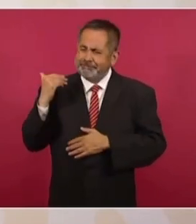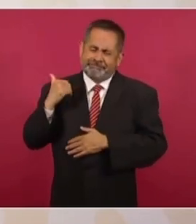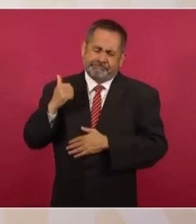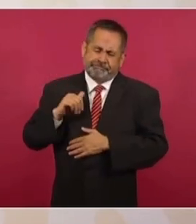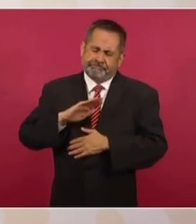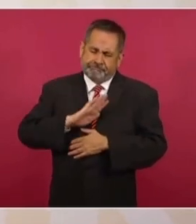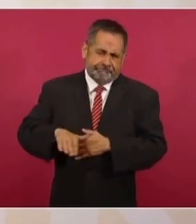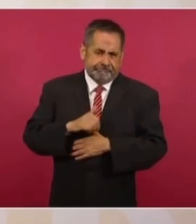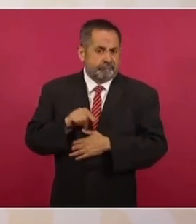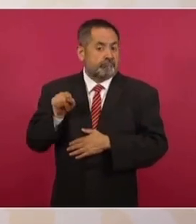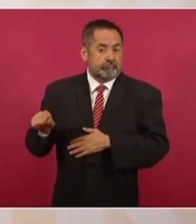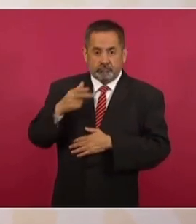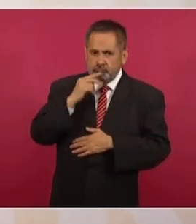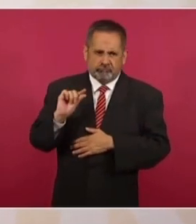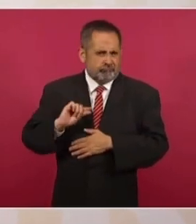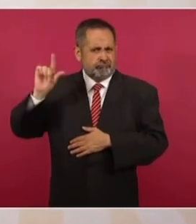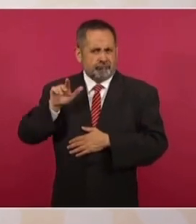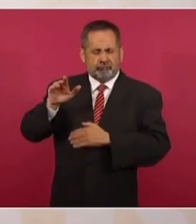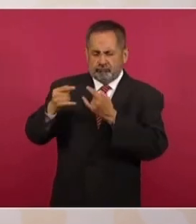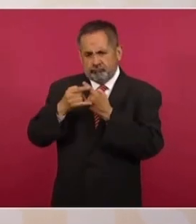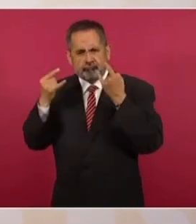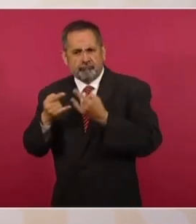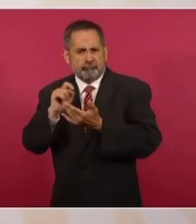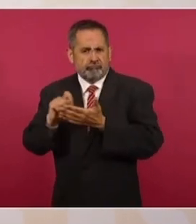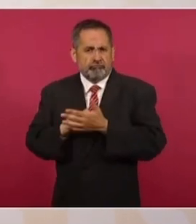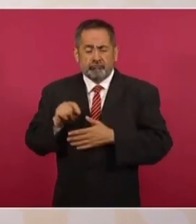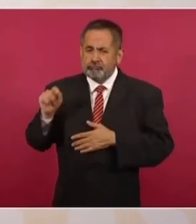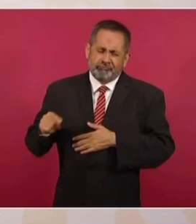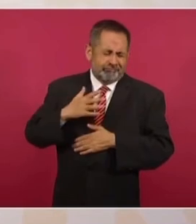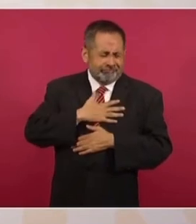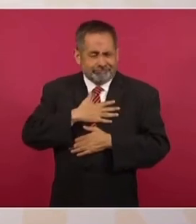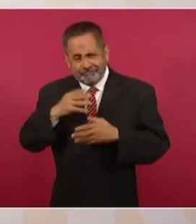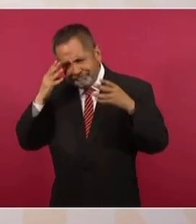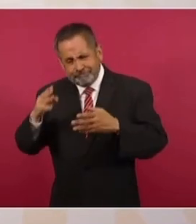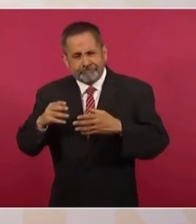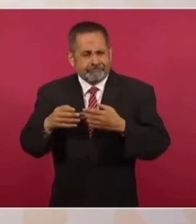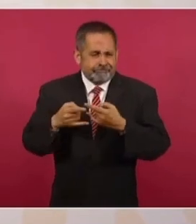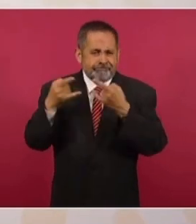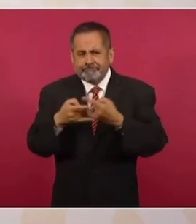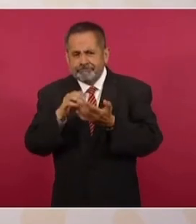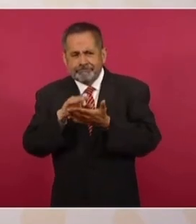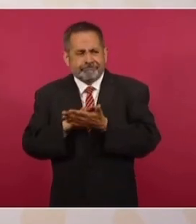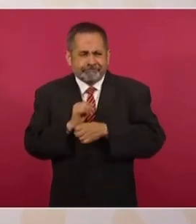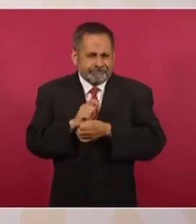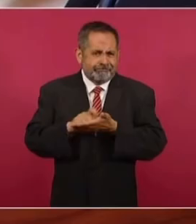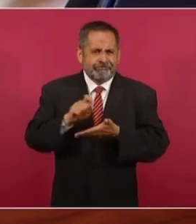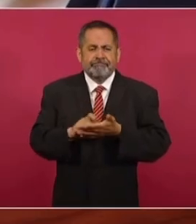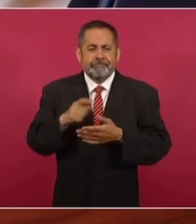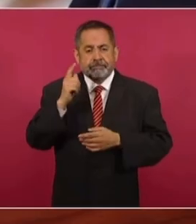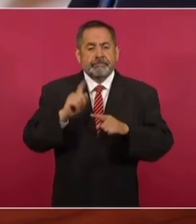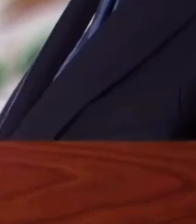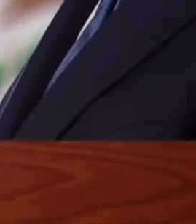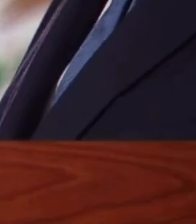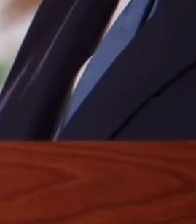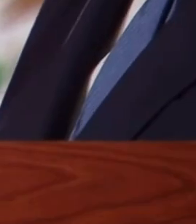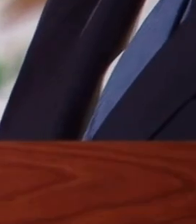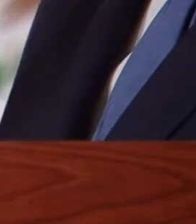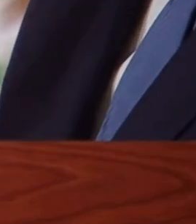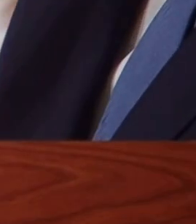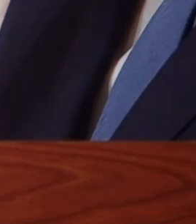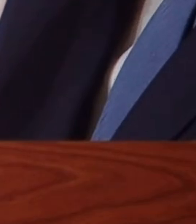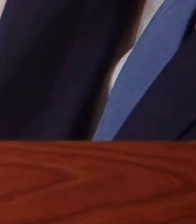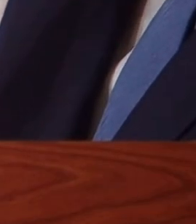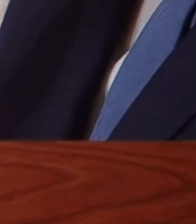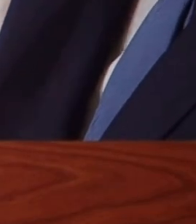hombre muy importante, porque dedicó toda su vida a rescatar monumentos